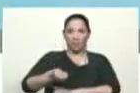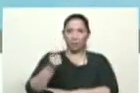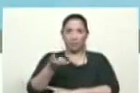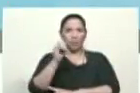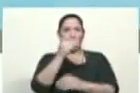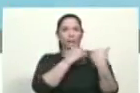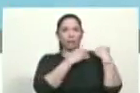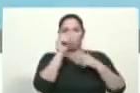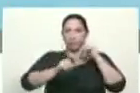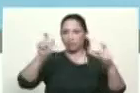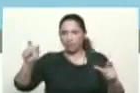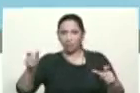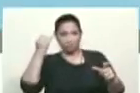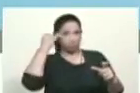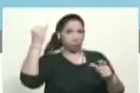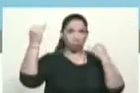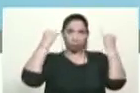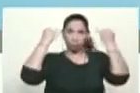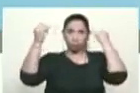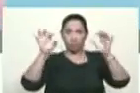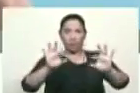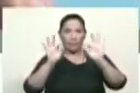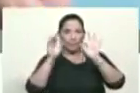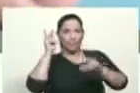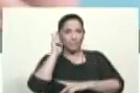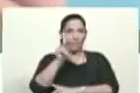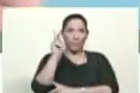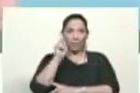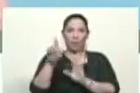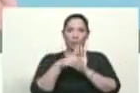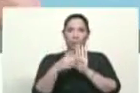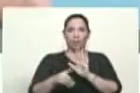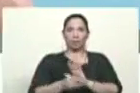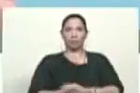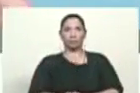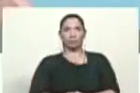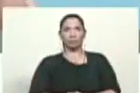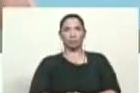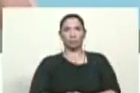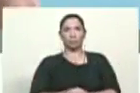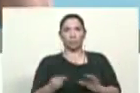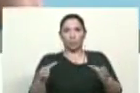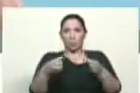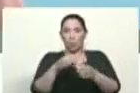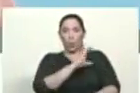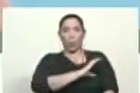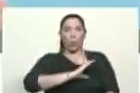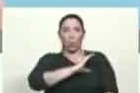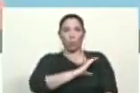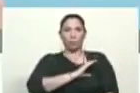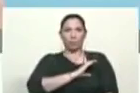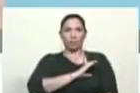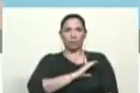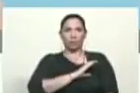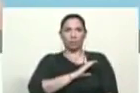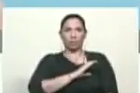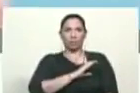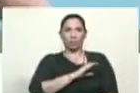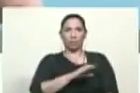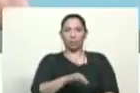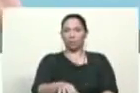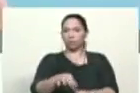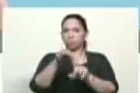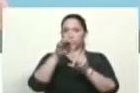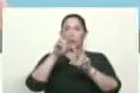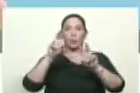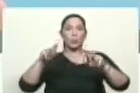allí, intelectuales, especialistas, profesores de derecho. Se monta este comité de postulaciones para escoger a los nuevos jueces de